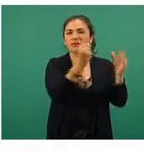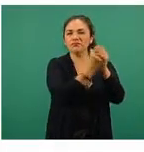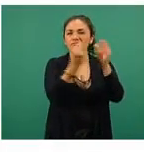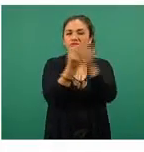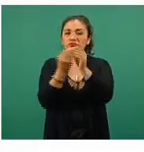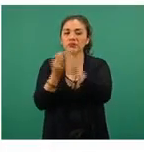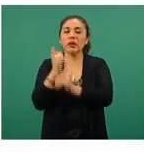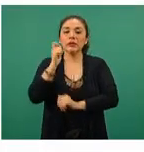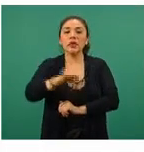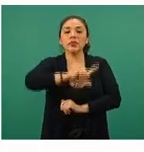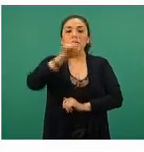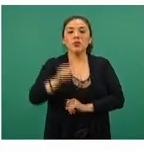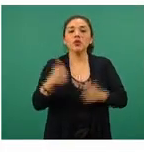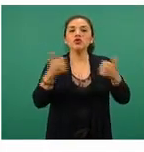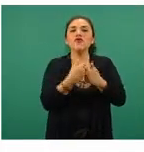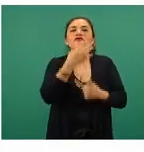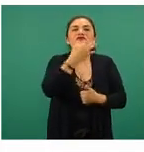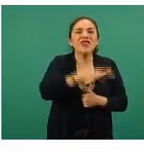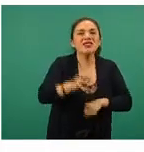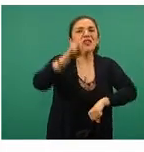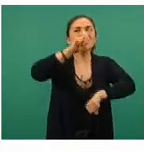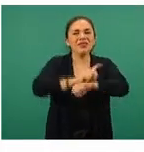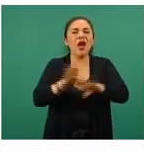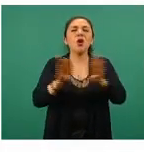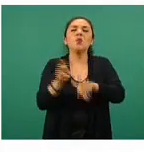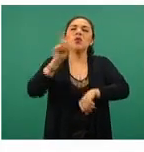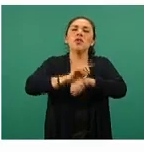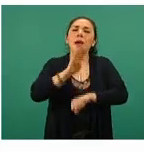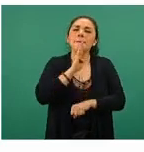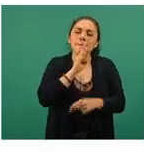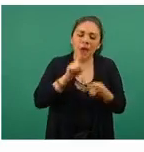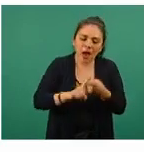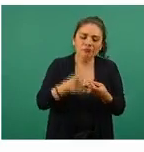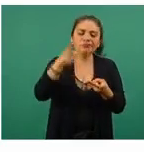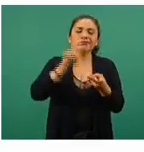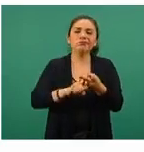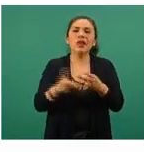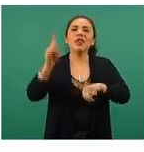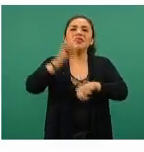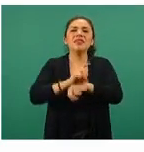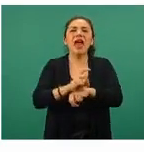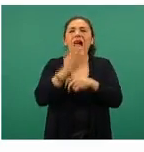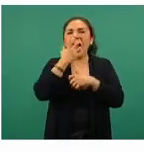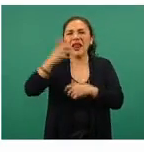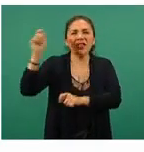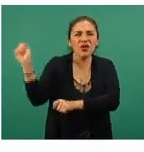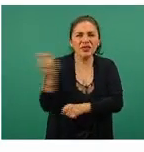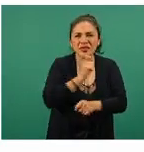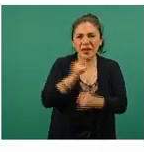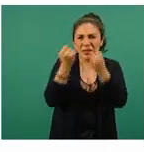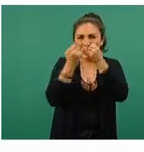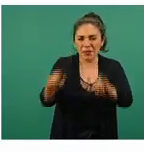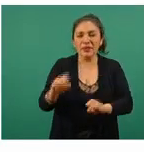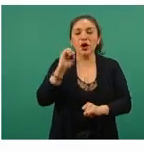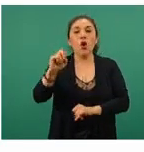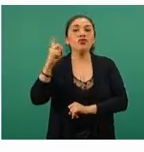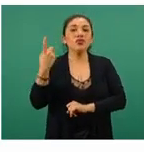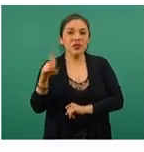fueron posteriores a festividades, como el Día de la Madre, como el Día del Grito, como es en